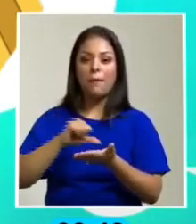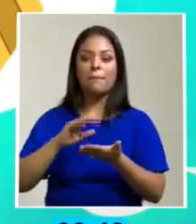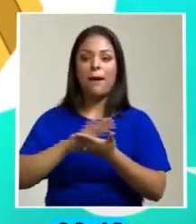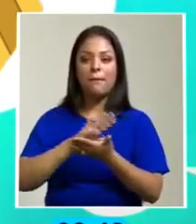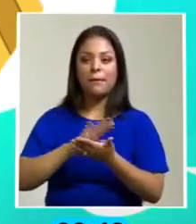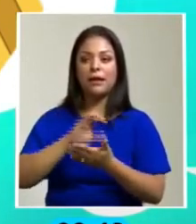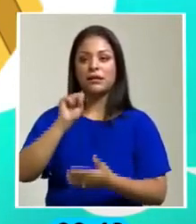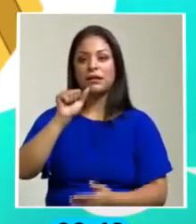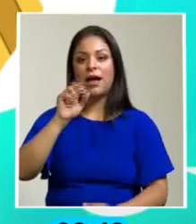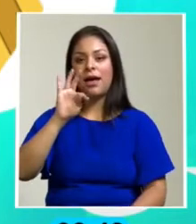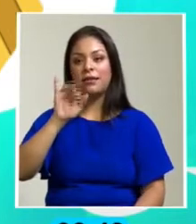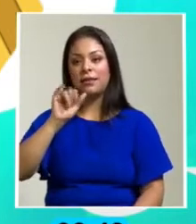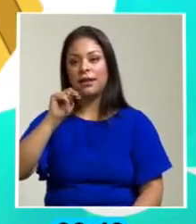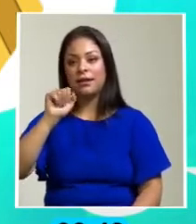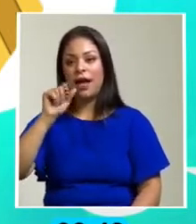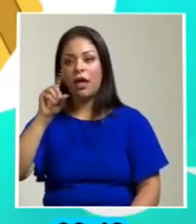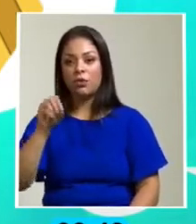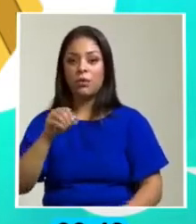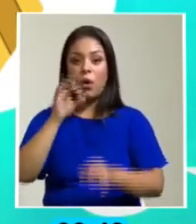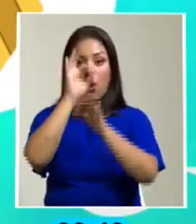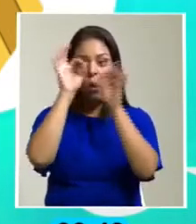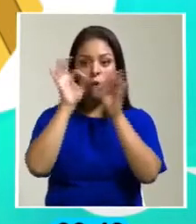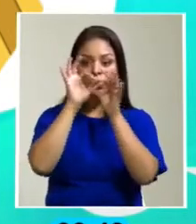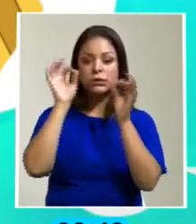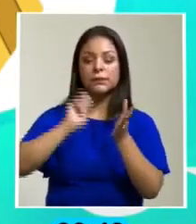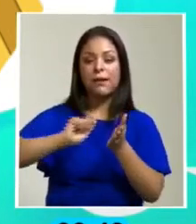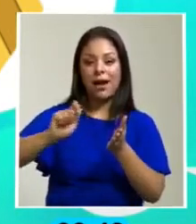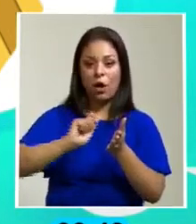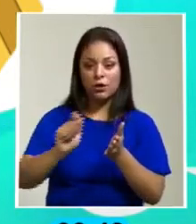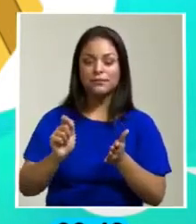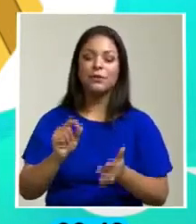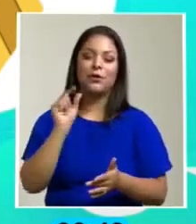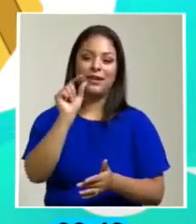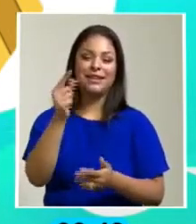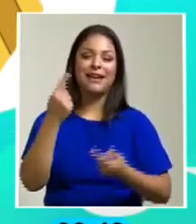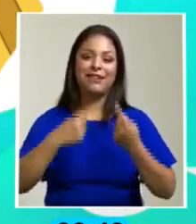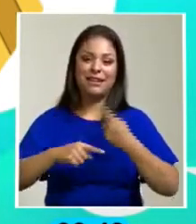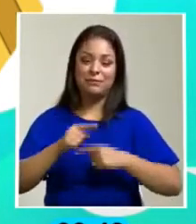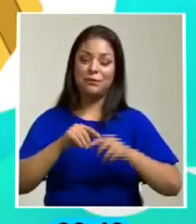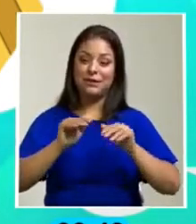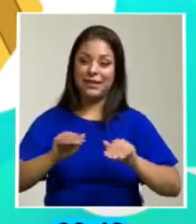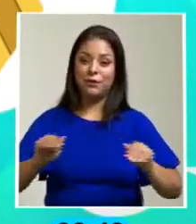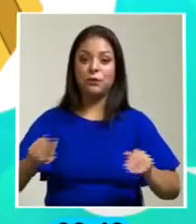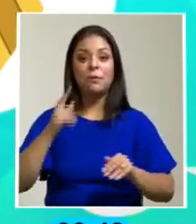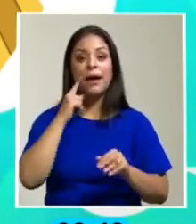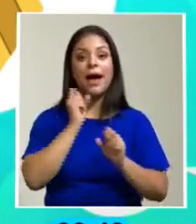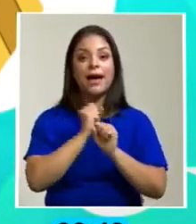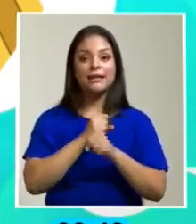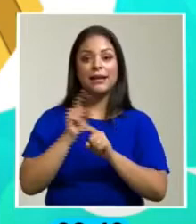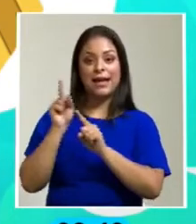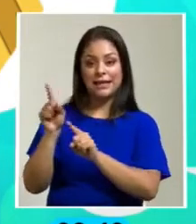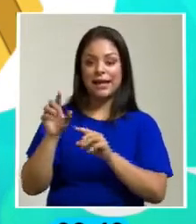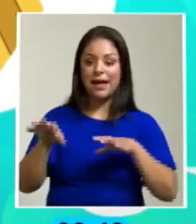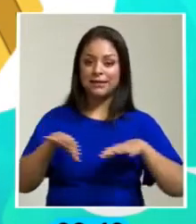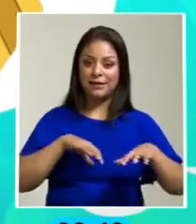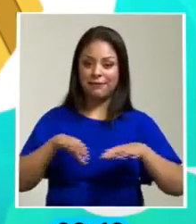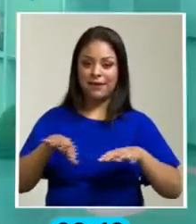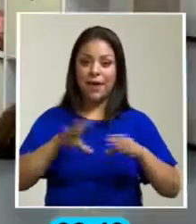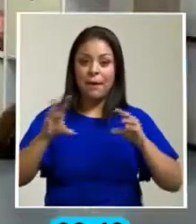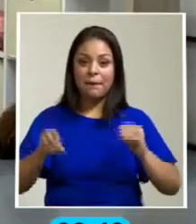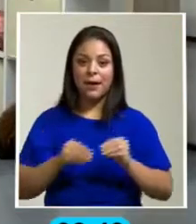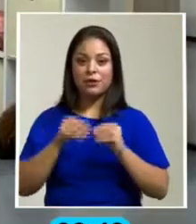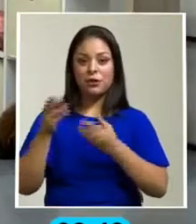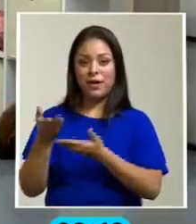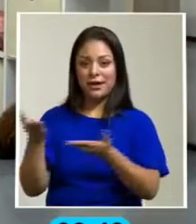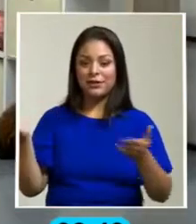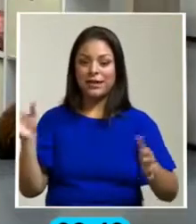si tienen ojos movibles y marcadores. Entonces ya casi regresamos, niños y niñas, para elaborar una actividad más con estos